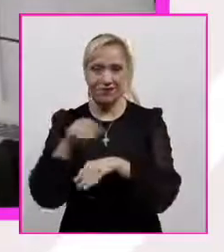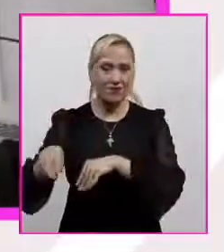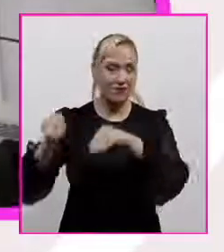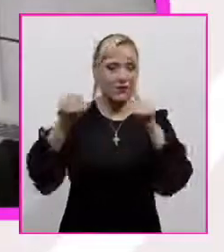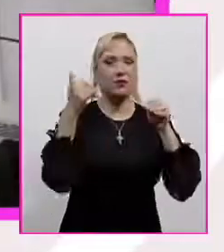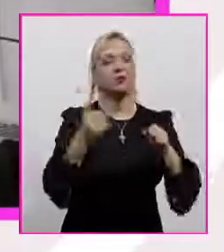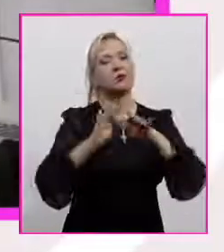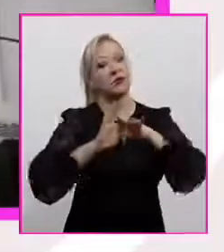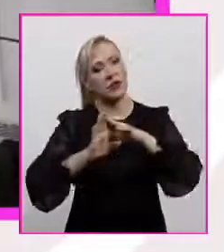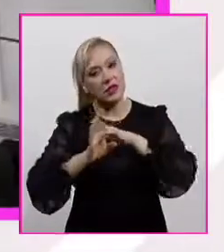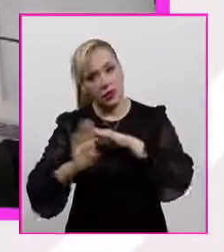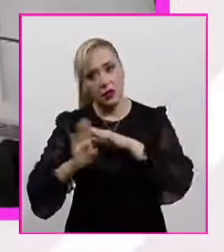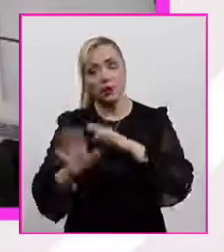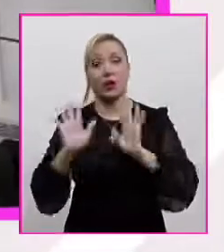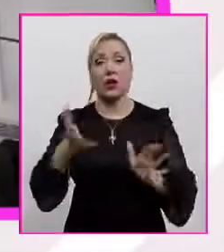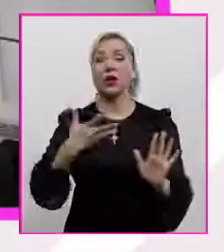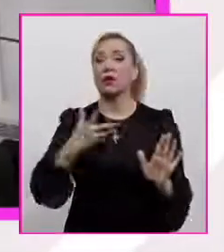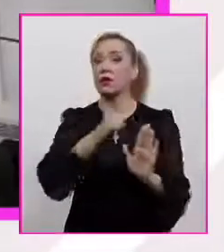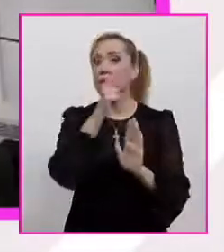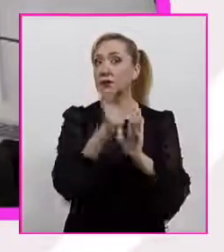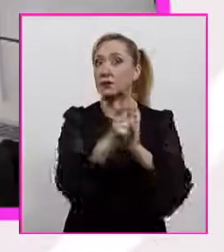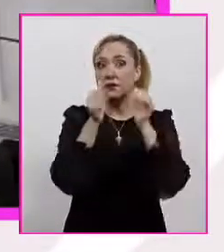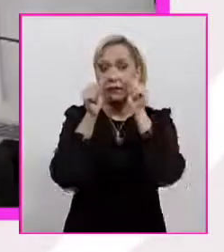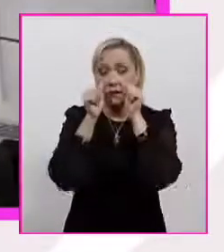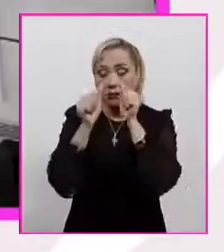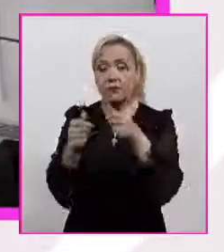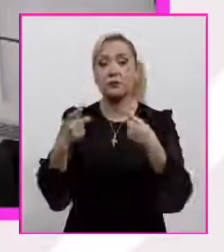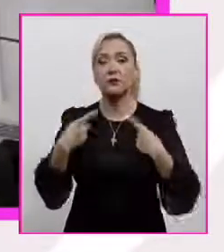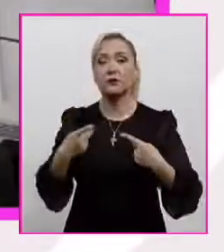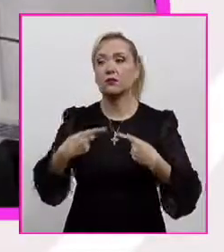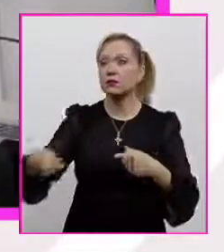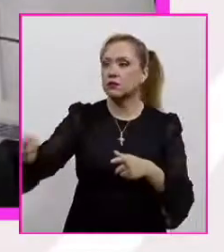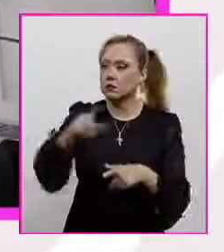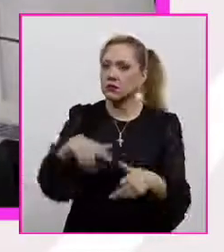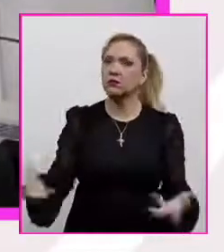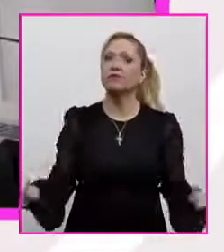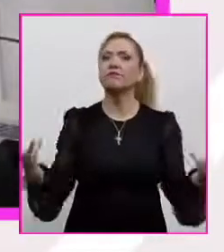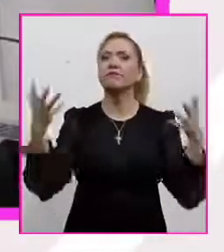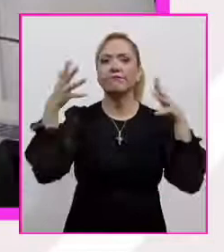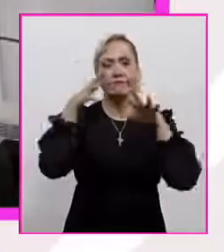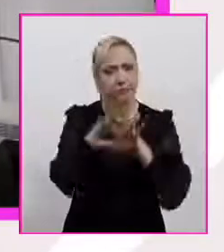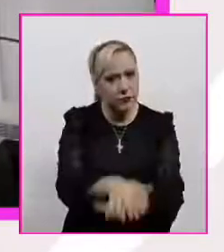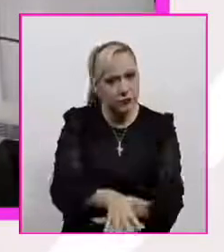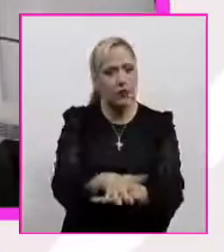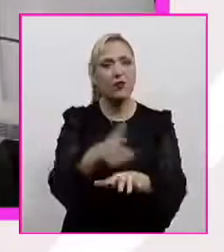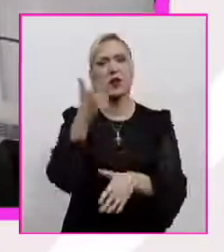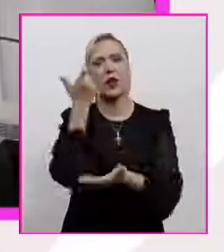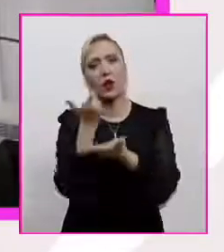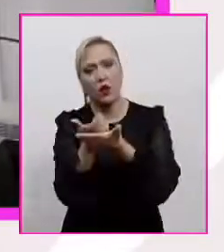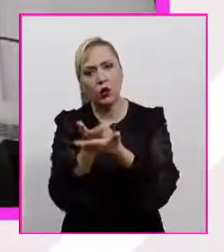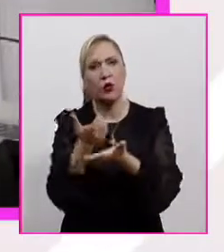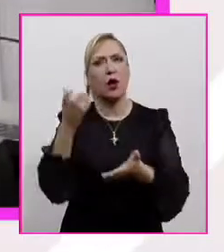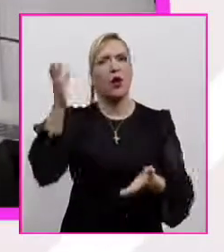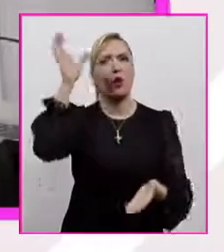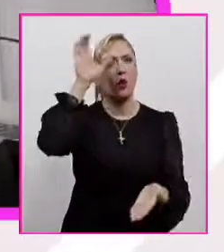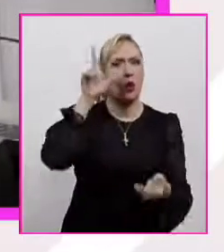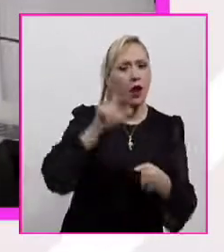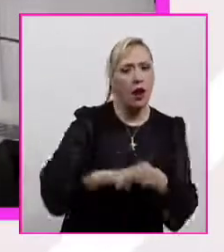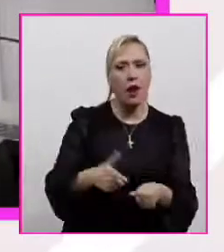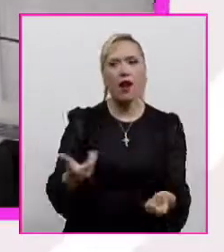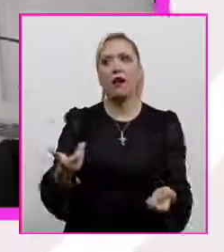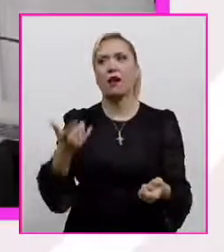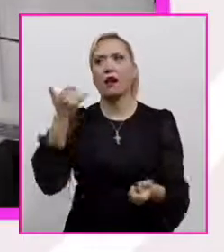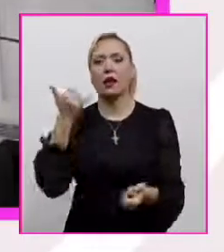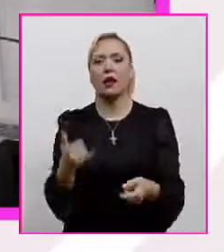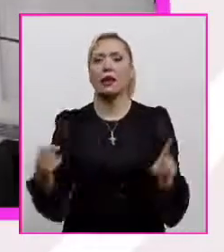que regula la atención para las personas, que promueve la integración social, económica y cultural. No obstante, en este